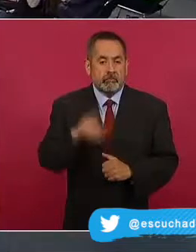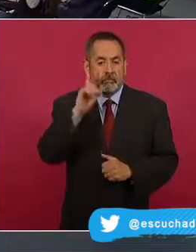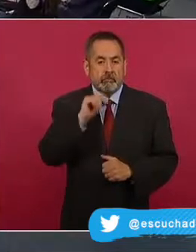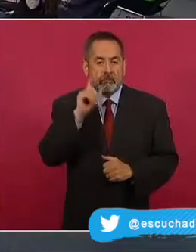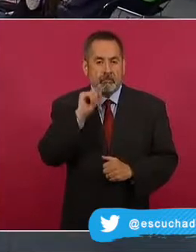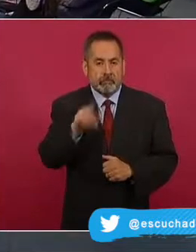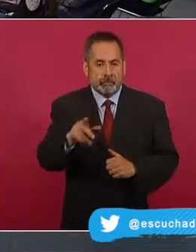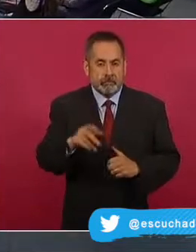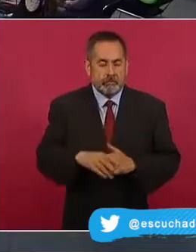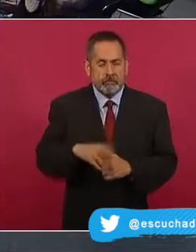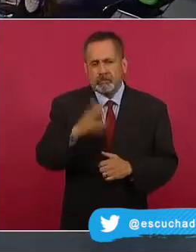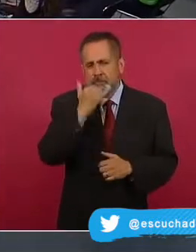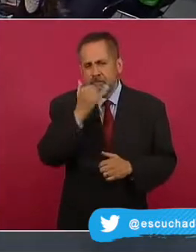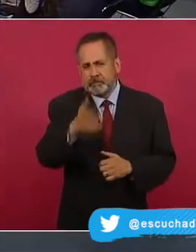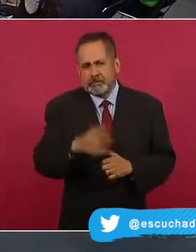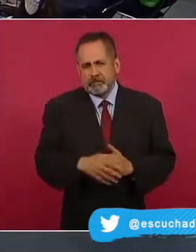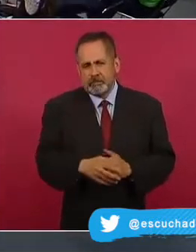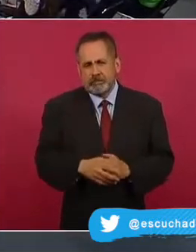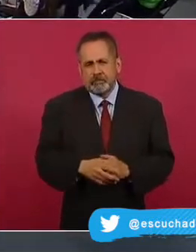Mañana. ¿Mande?